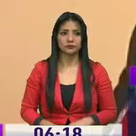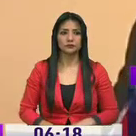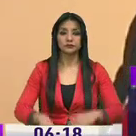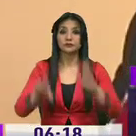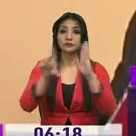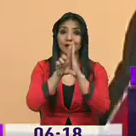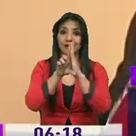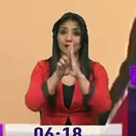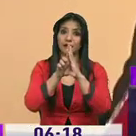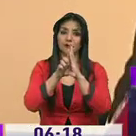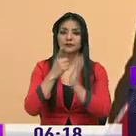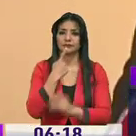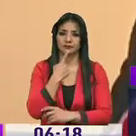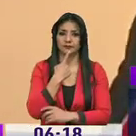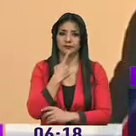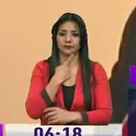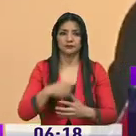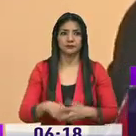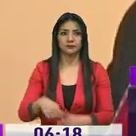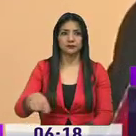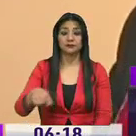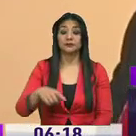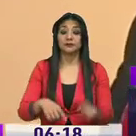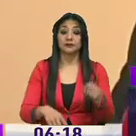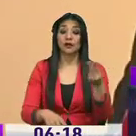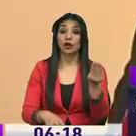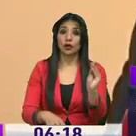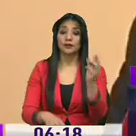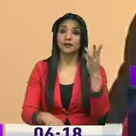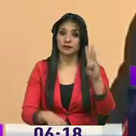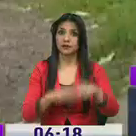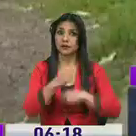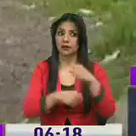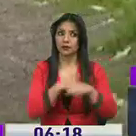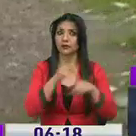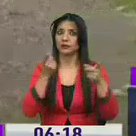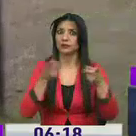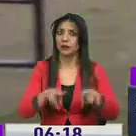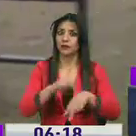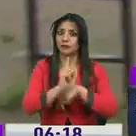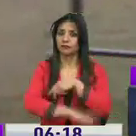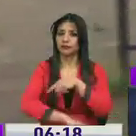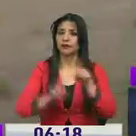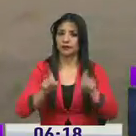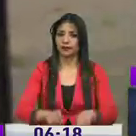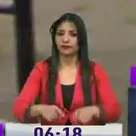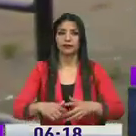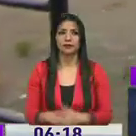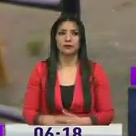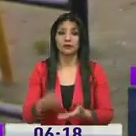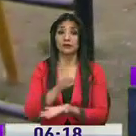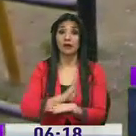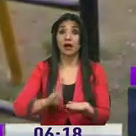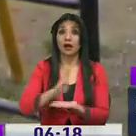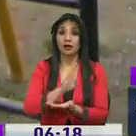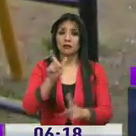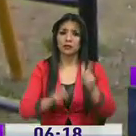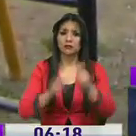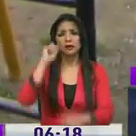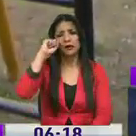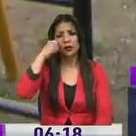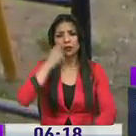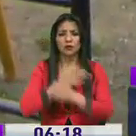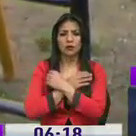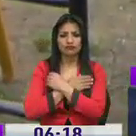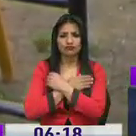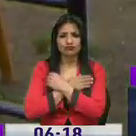pues indudablemente que el menor de 16 años pues tendrá que responder. En el barrio recuerdan con cariño a Hamilton, a quien lo